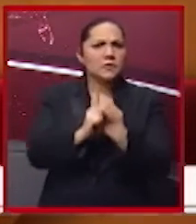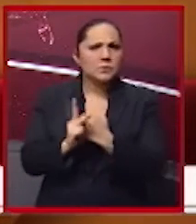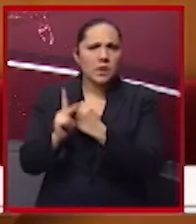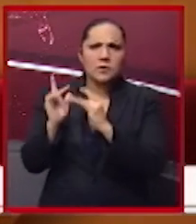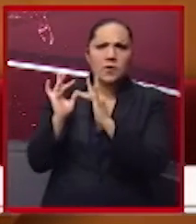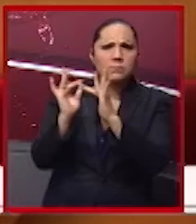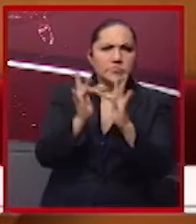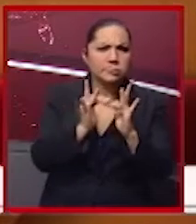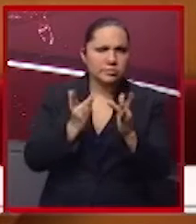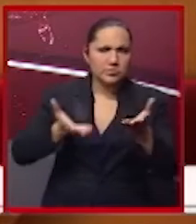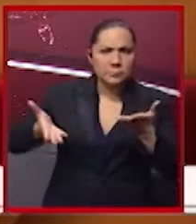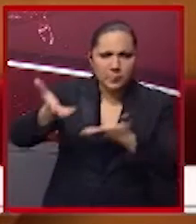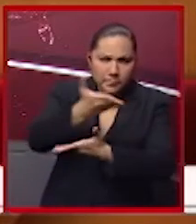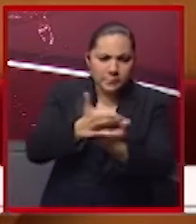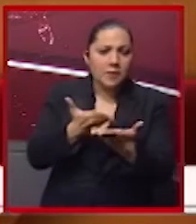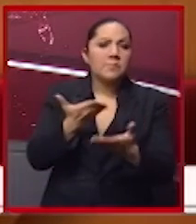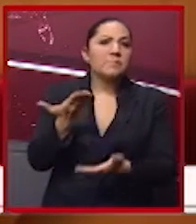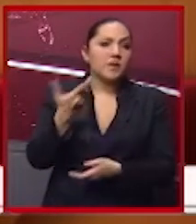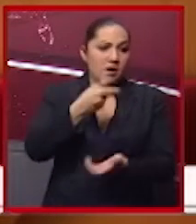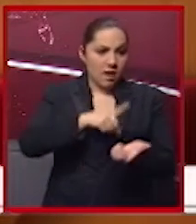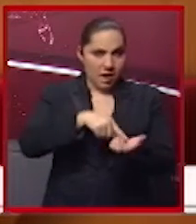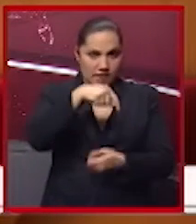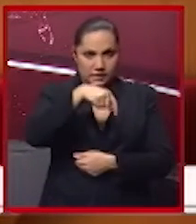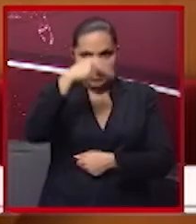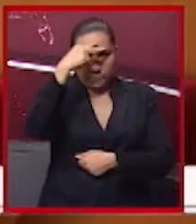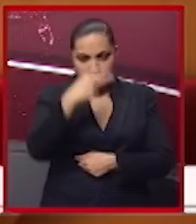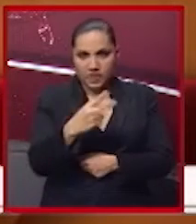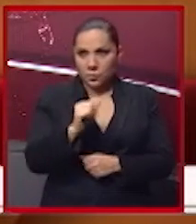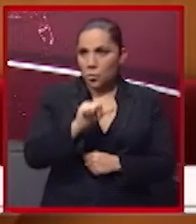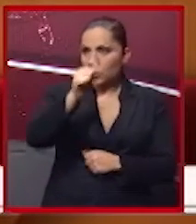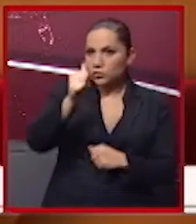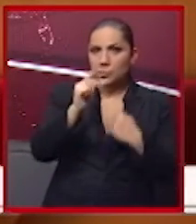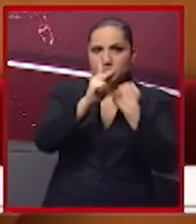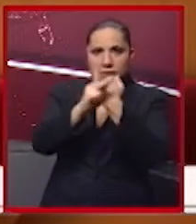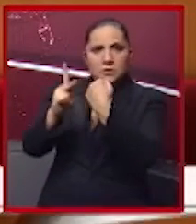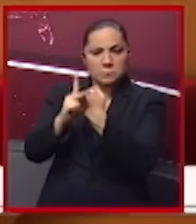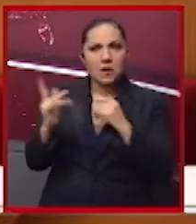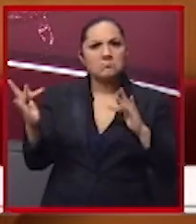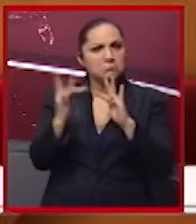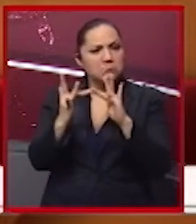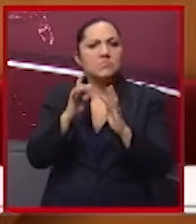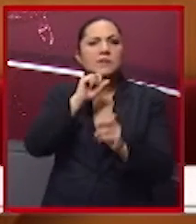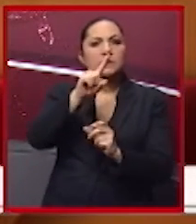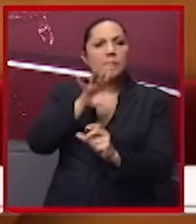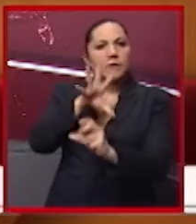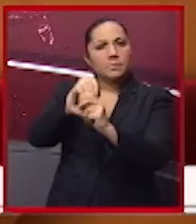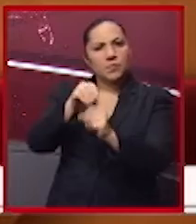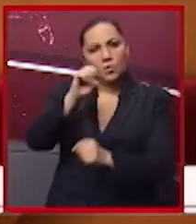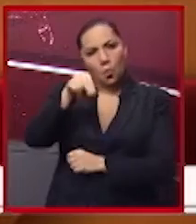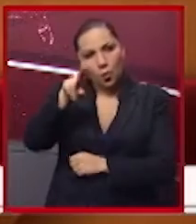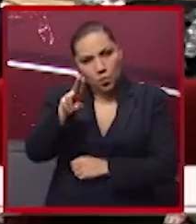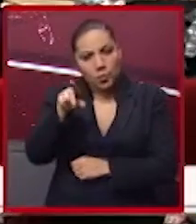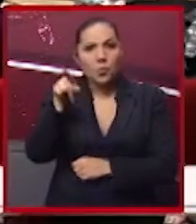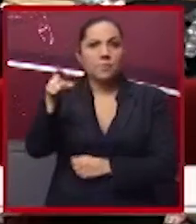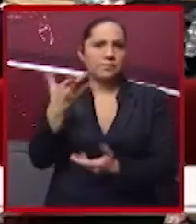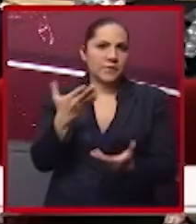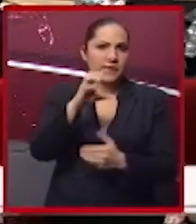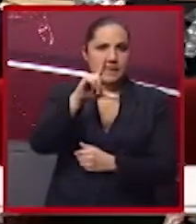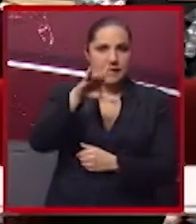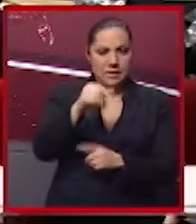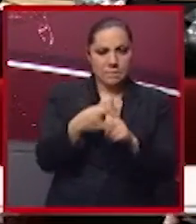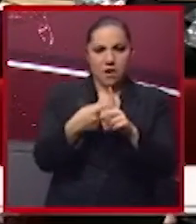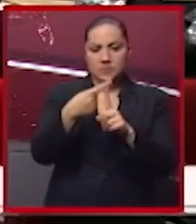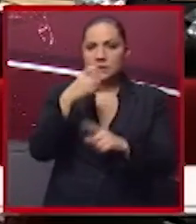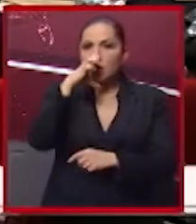el papel de México ante el multilateralismo y su participación en la reciente Asamblea General de la ONU en el combate al cambio climático,